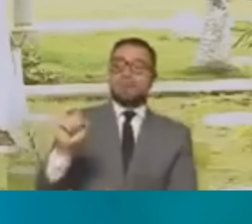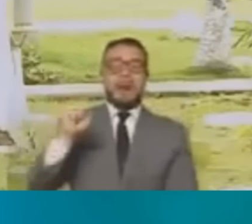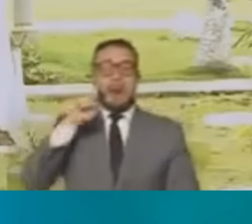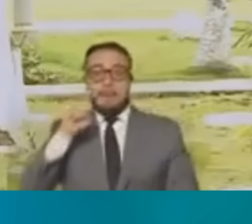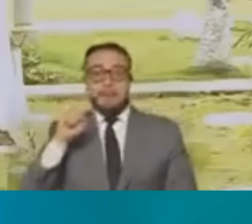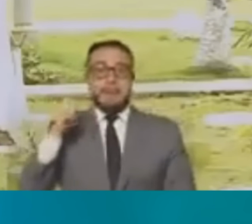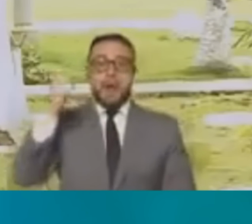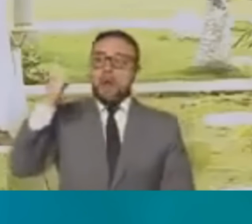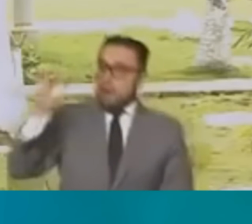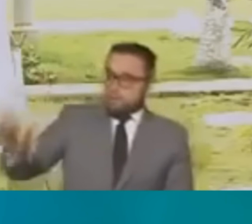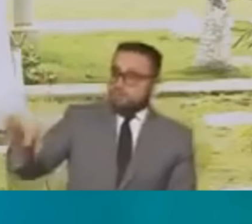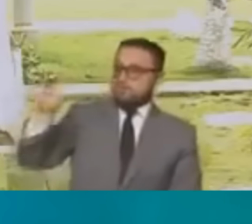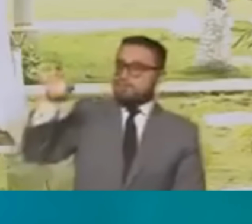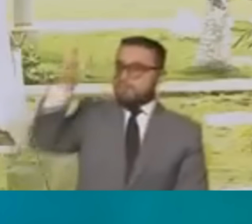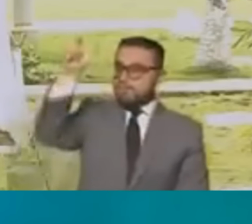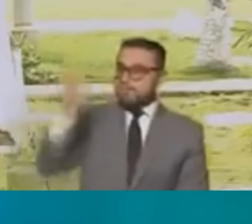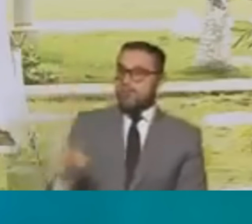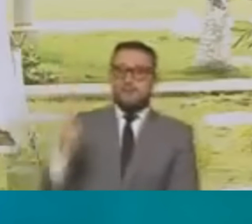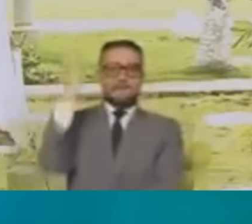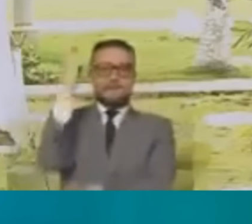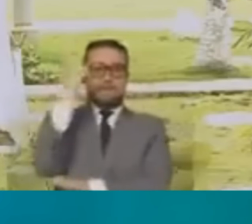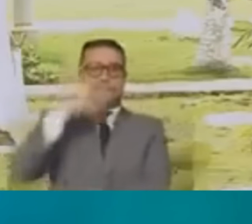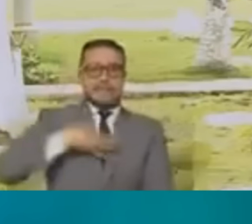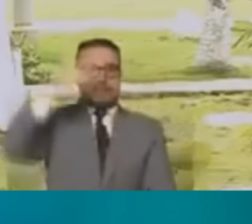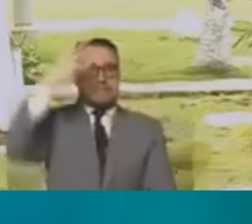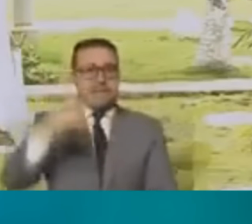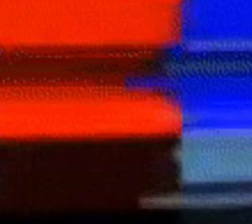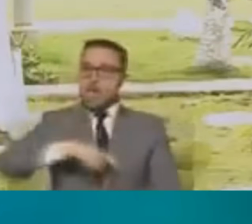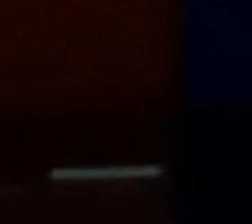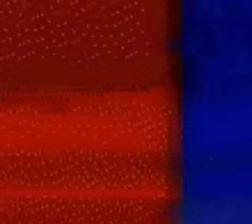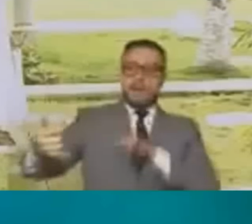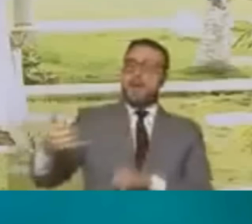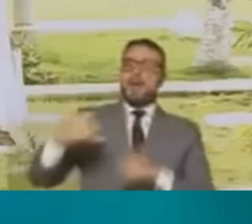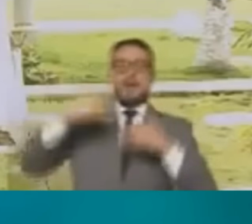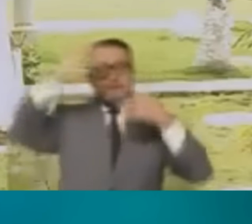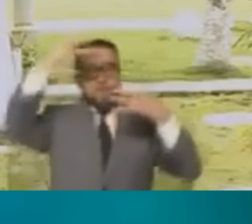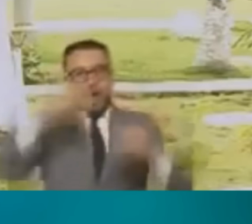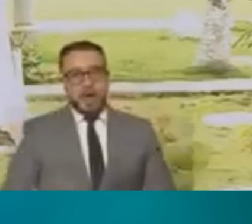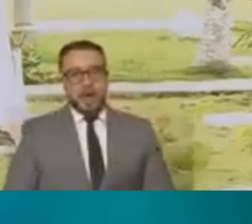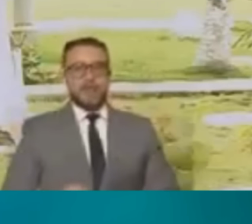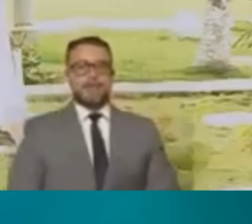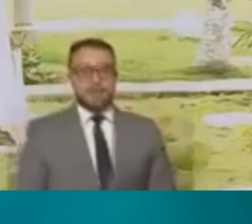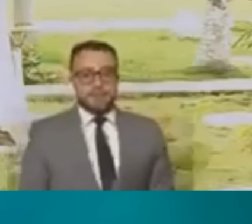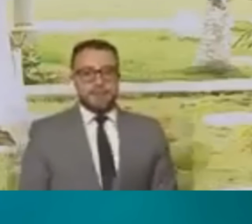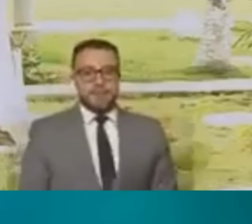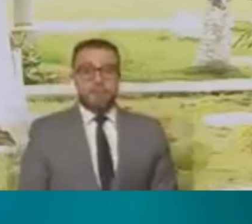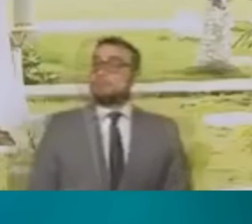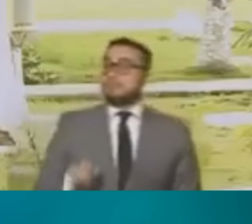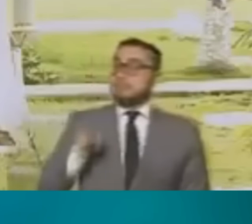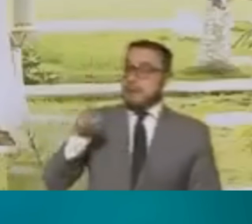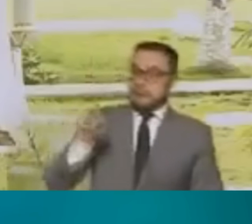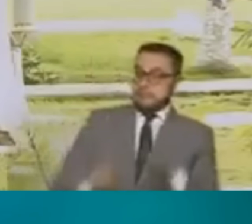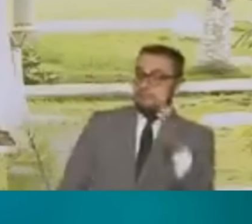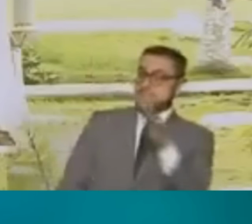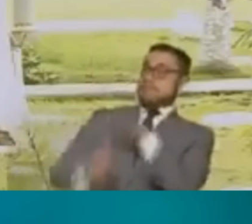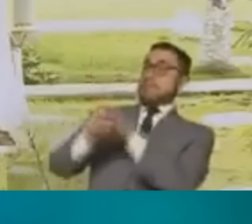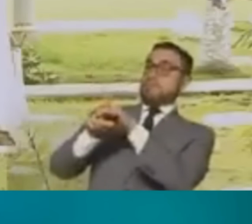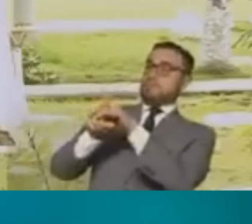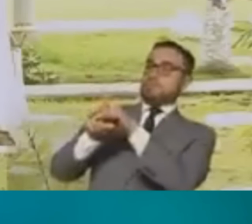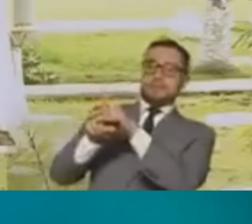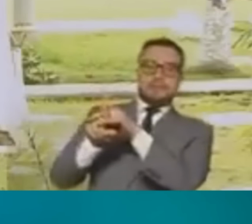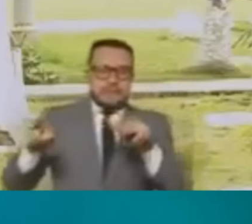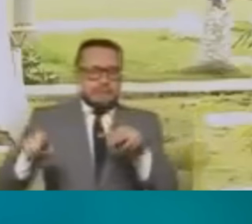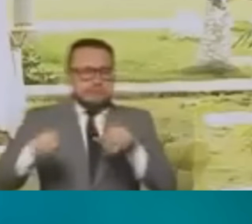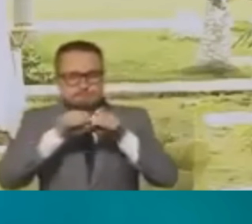se eligió un fiscal, una fiscal decente y totalmente independiente. Esta decisión interinstitucional ha desatado todos